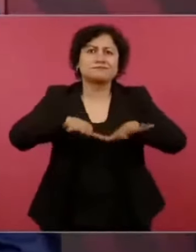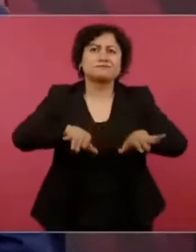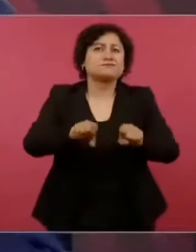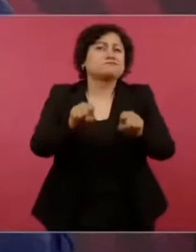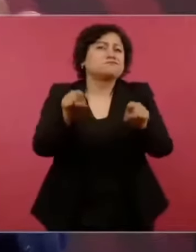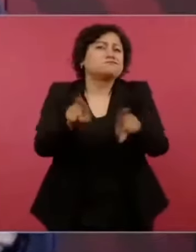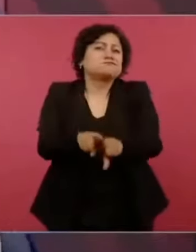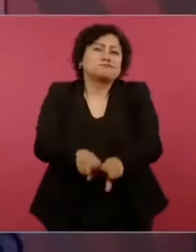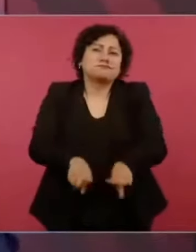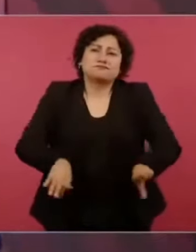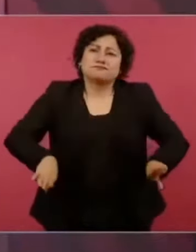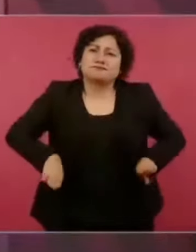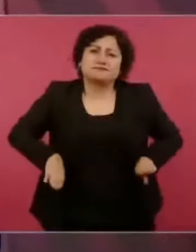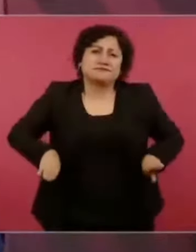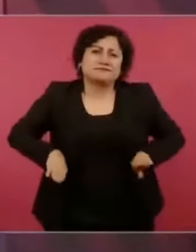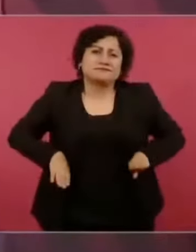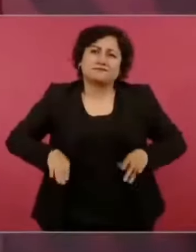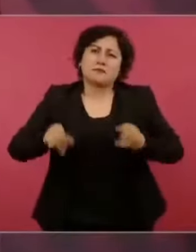Entonces,